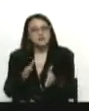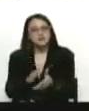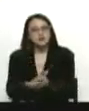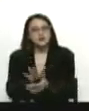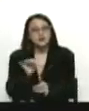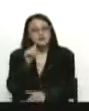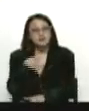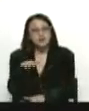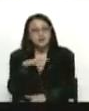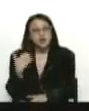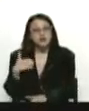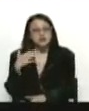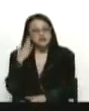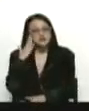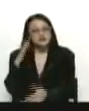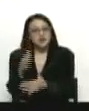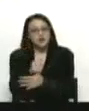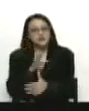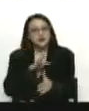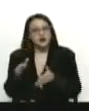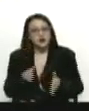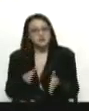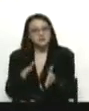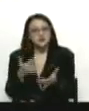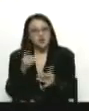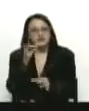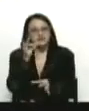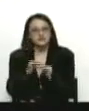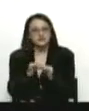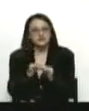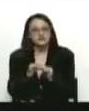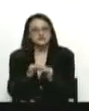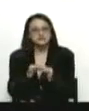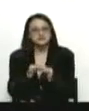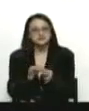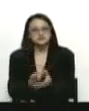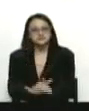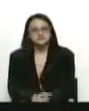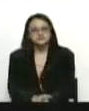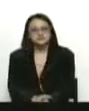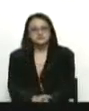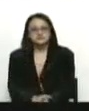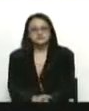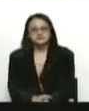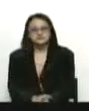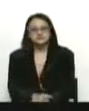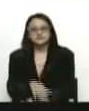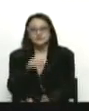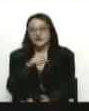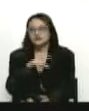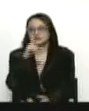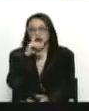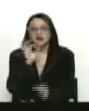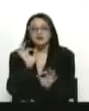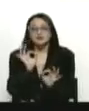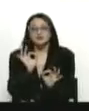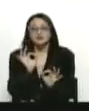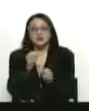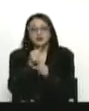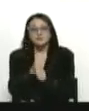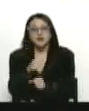El pueblo de Argentina sabrá encontrar su camino. Tenemos fe que así sea. Este año se le esperaba acá,